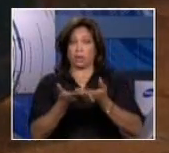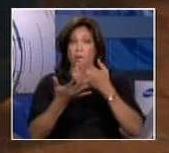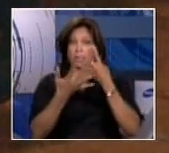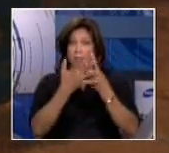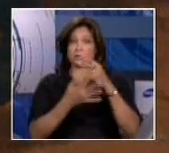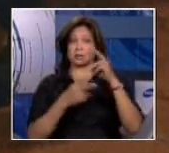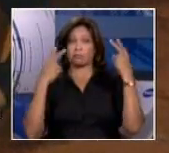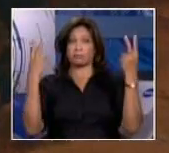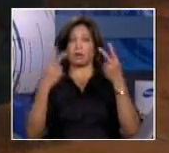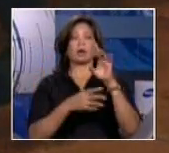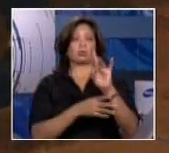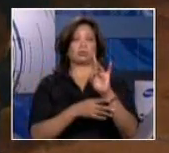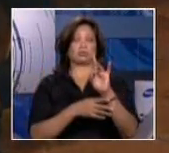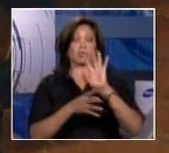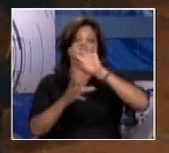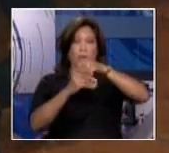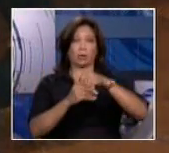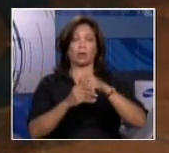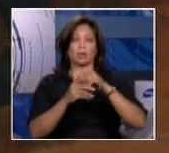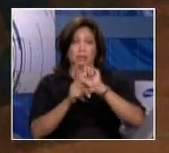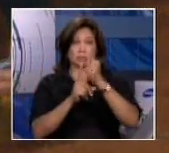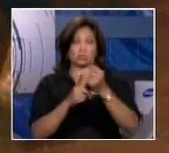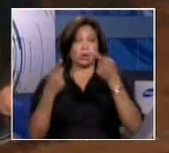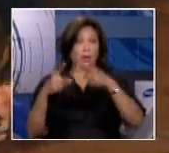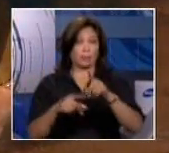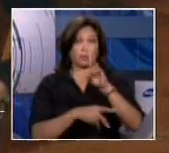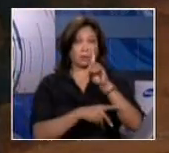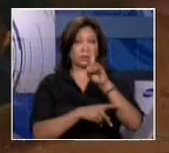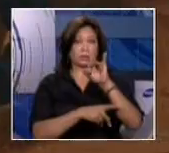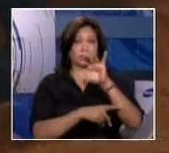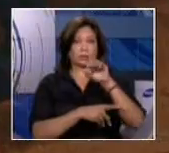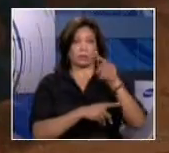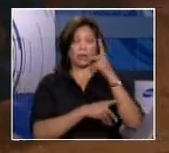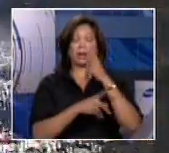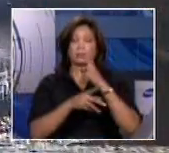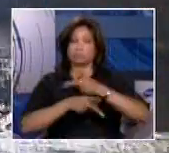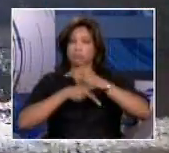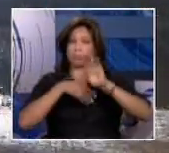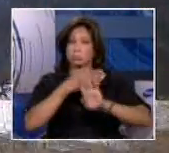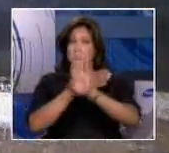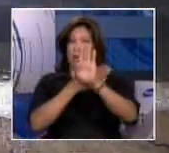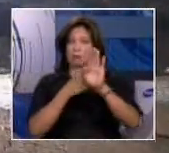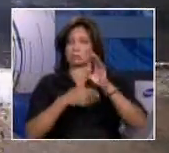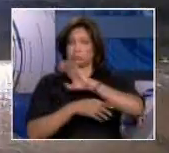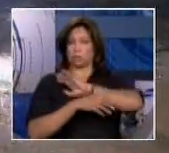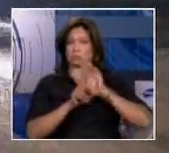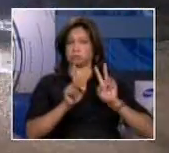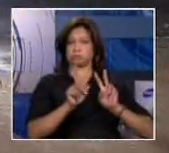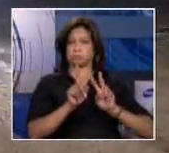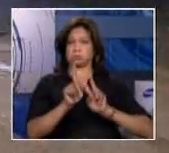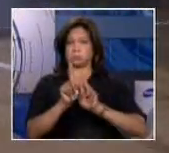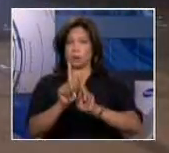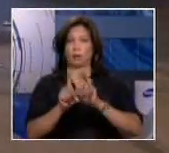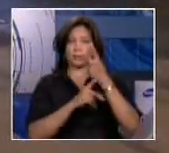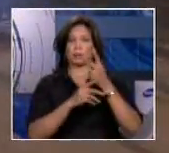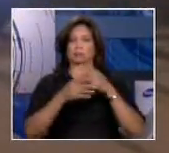Victoria los 8 implicados en el caso de la DICAN, quienes por motivos de seguridad llegaron escoltados por la Policía Nacional para